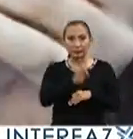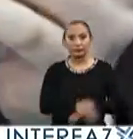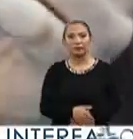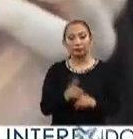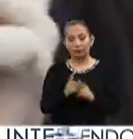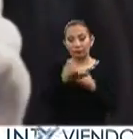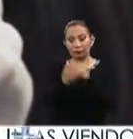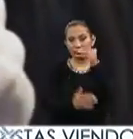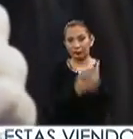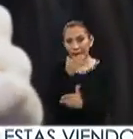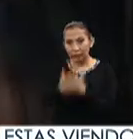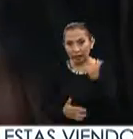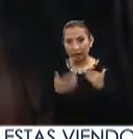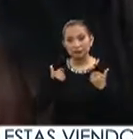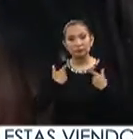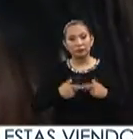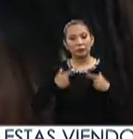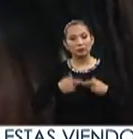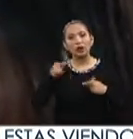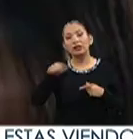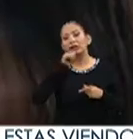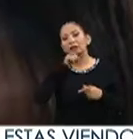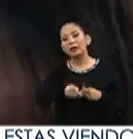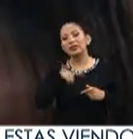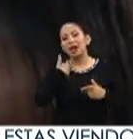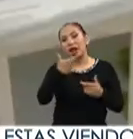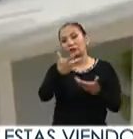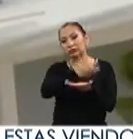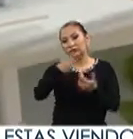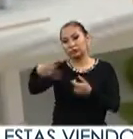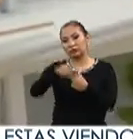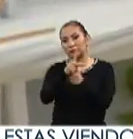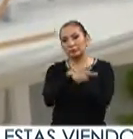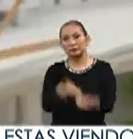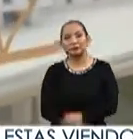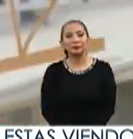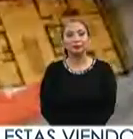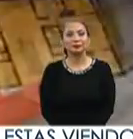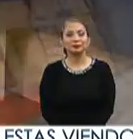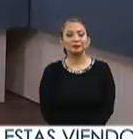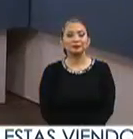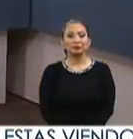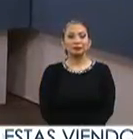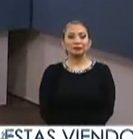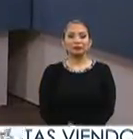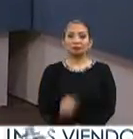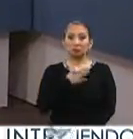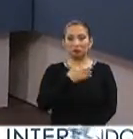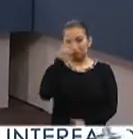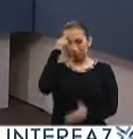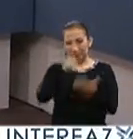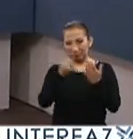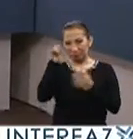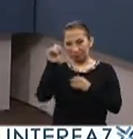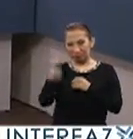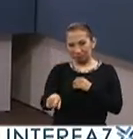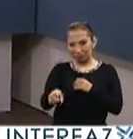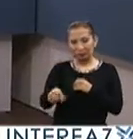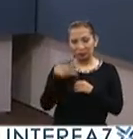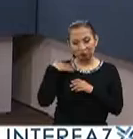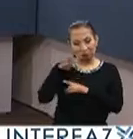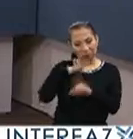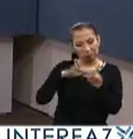el desarrollo de recursos humanos y con ello de la economía nacional. Y bueno, Ana Cris, creo que este tipo